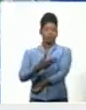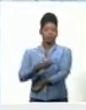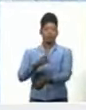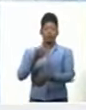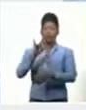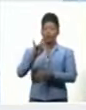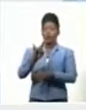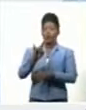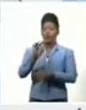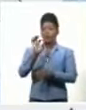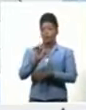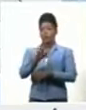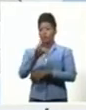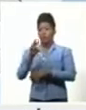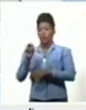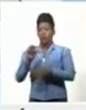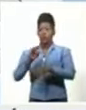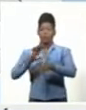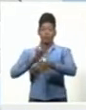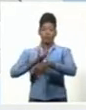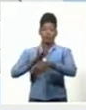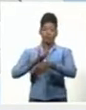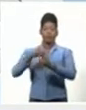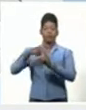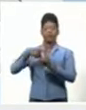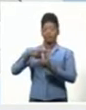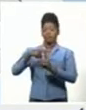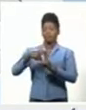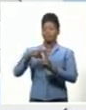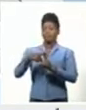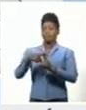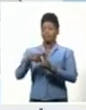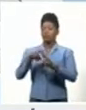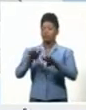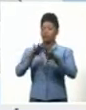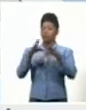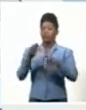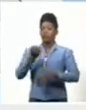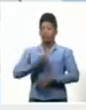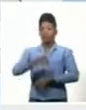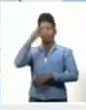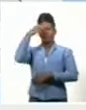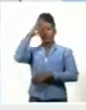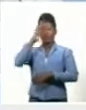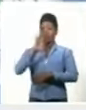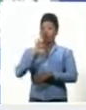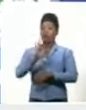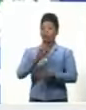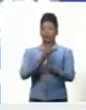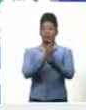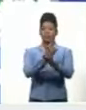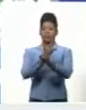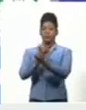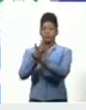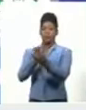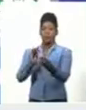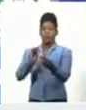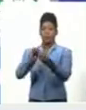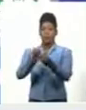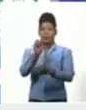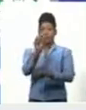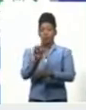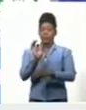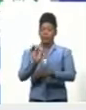positivos, 9 nuevos casos positivos, todos cubanos, 8 contactos de casos confirmados